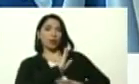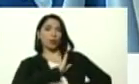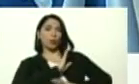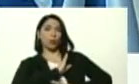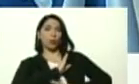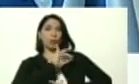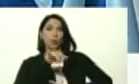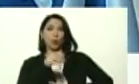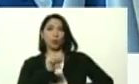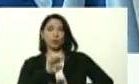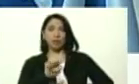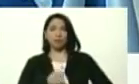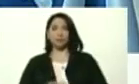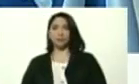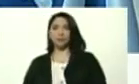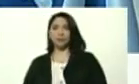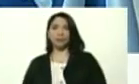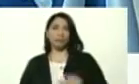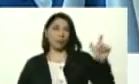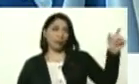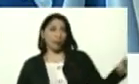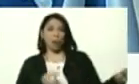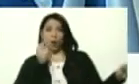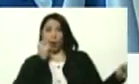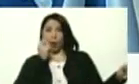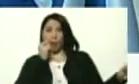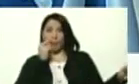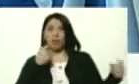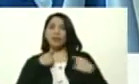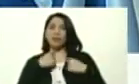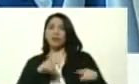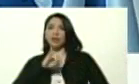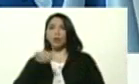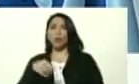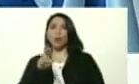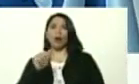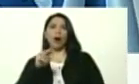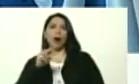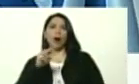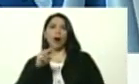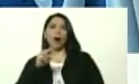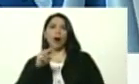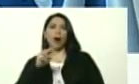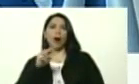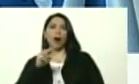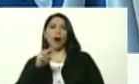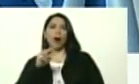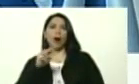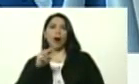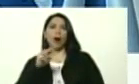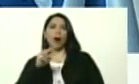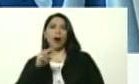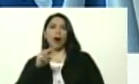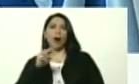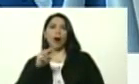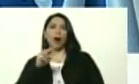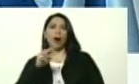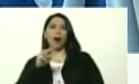repito, el joven desaparecido Juan Romero. Vean ustedes cómo fueron